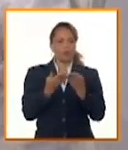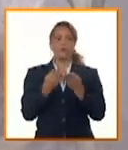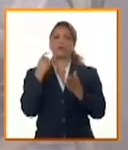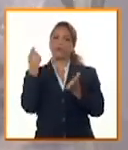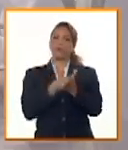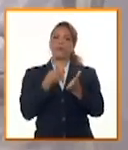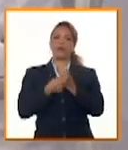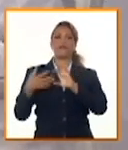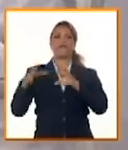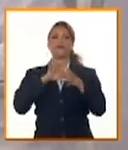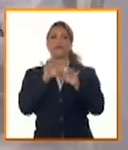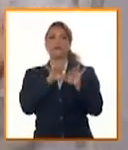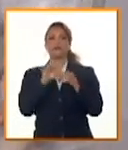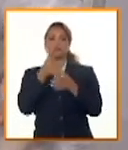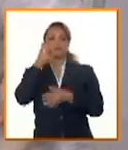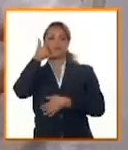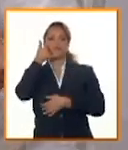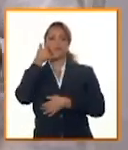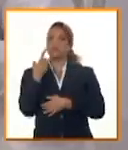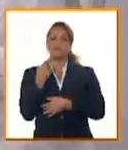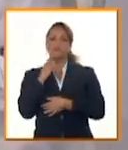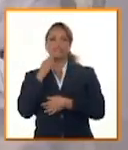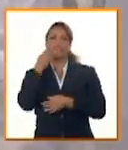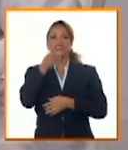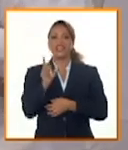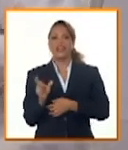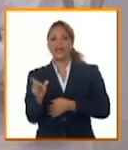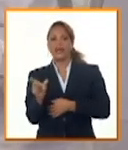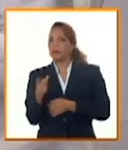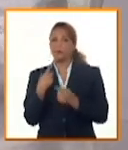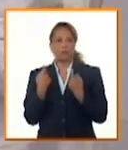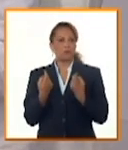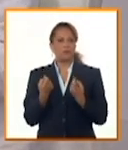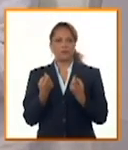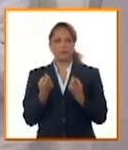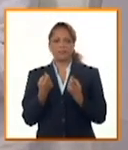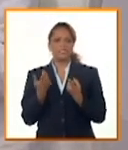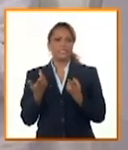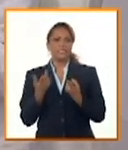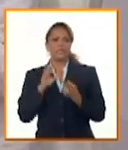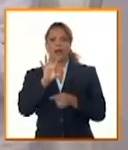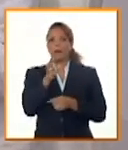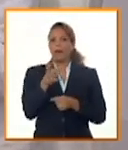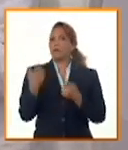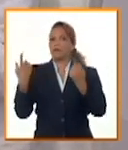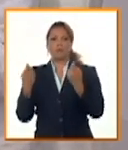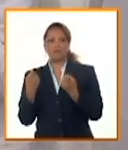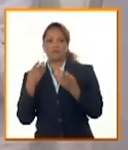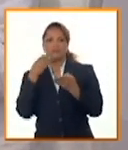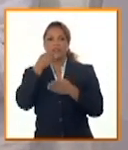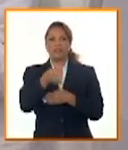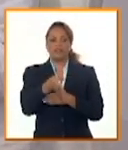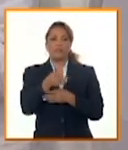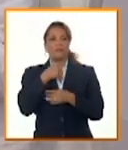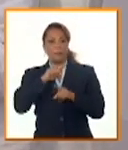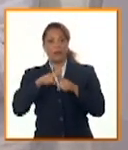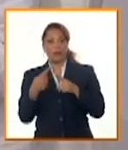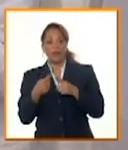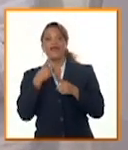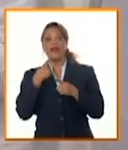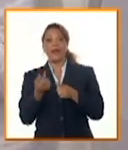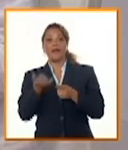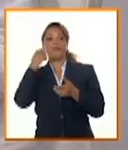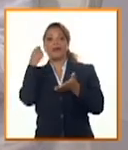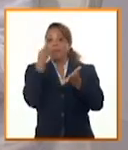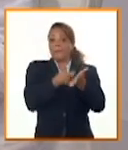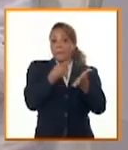electrónica sin tener que ir a un cajero automático o ir al banco estelar efectivo lo pagan y también viabiliza que pueda tener el servicio de